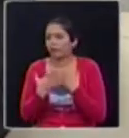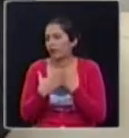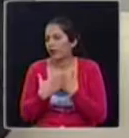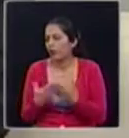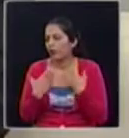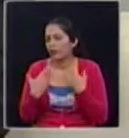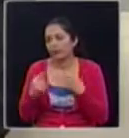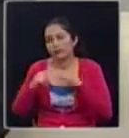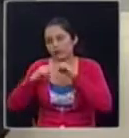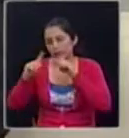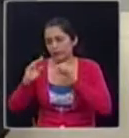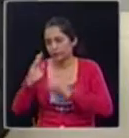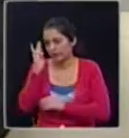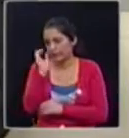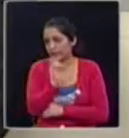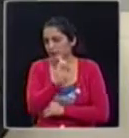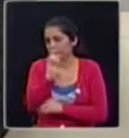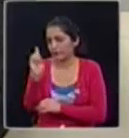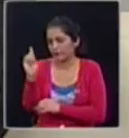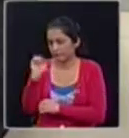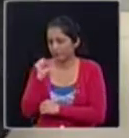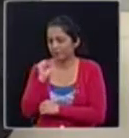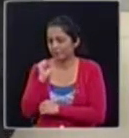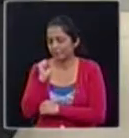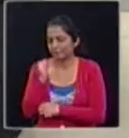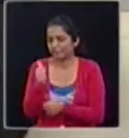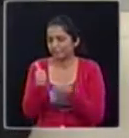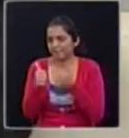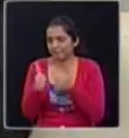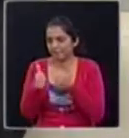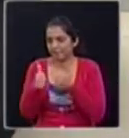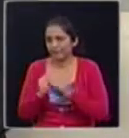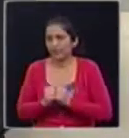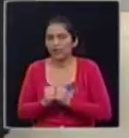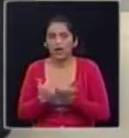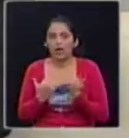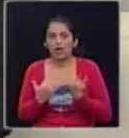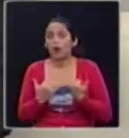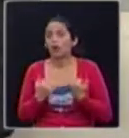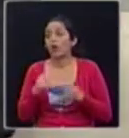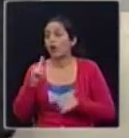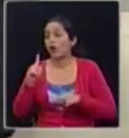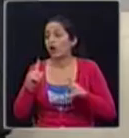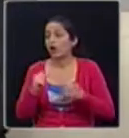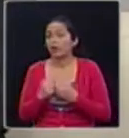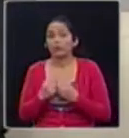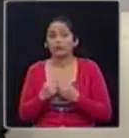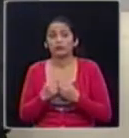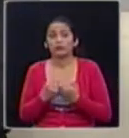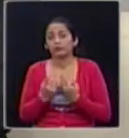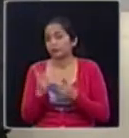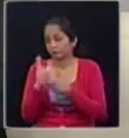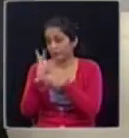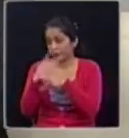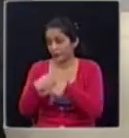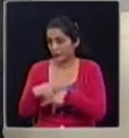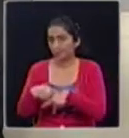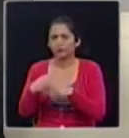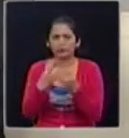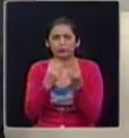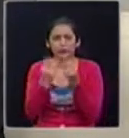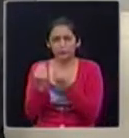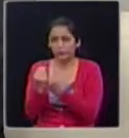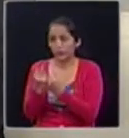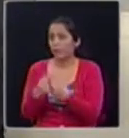consumidor ecuatoriano. Son 2 puntos más de IVA, muchos precios bajarán en un 2%. Ahora, en algo puede